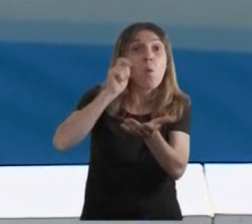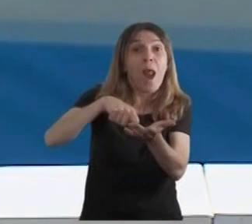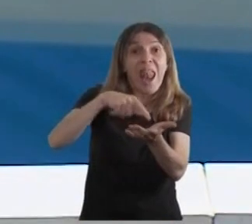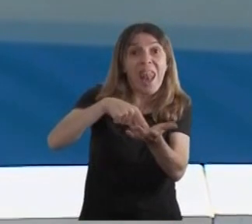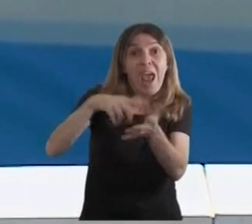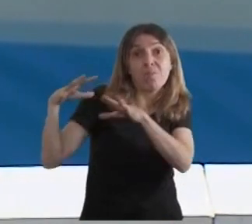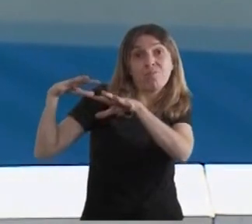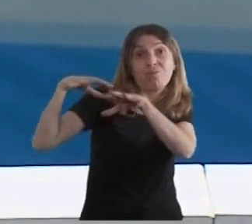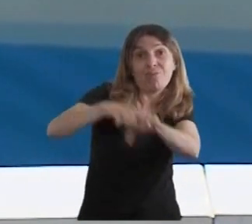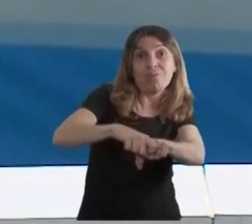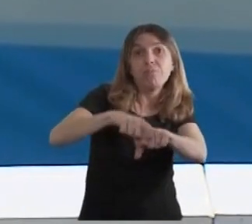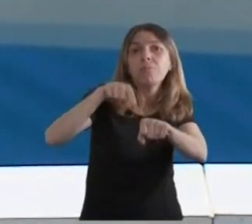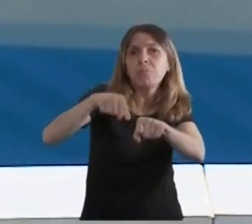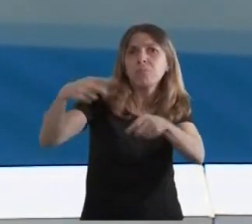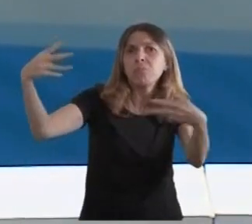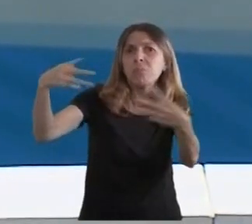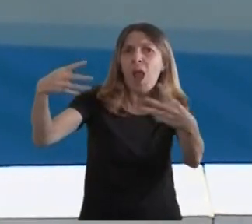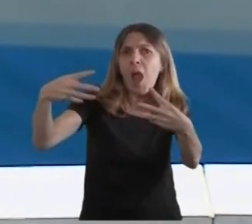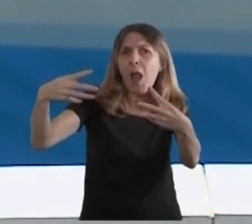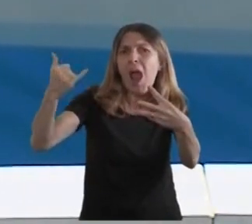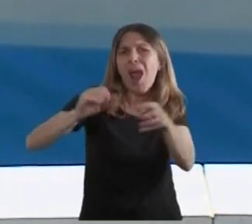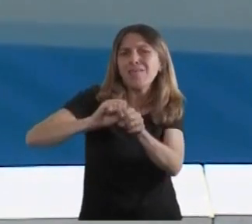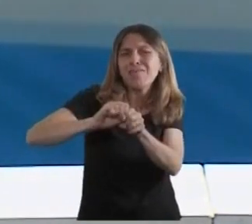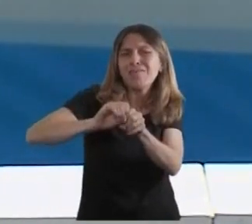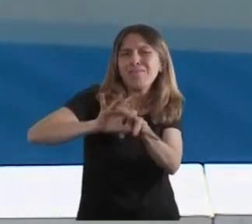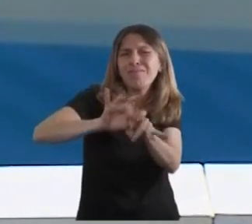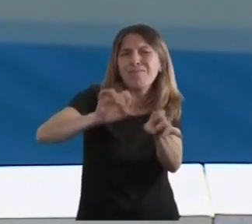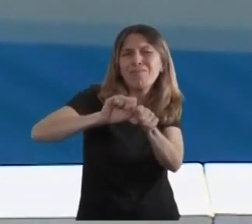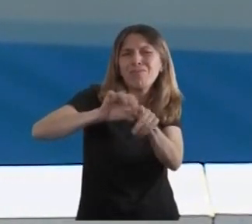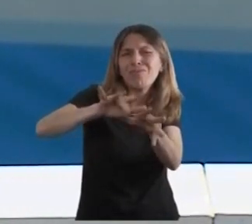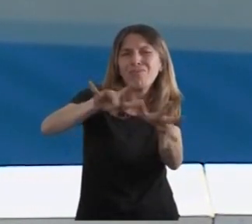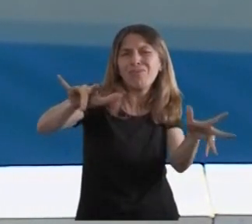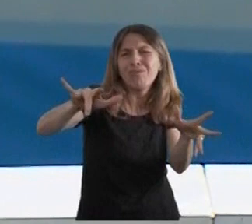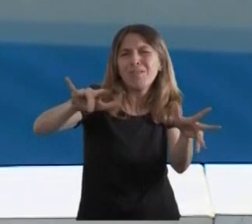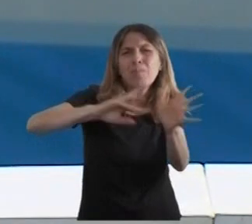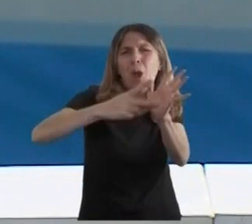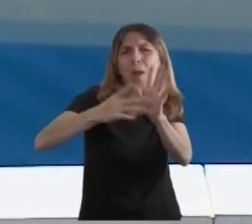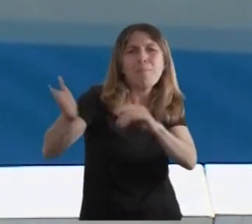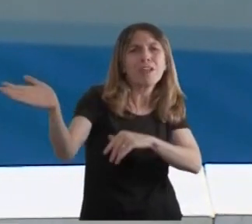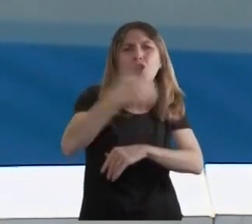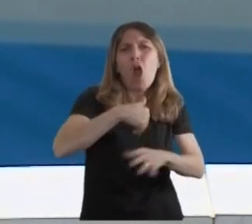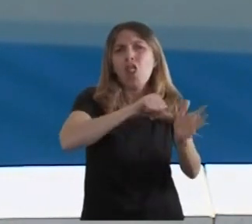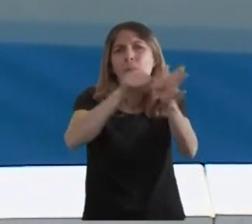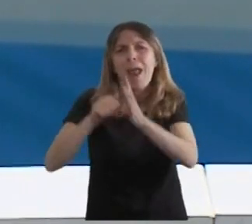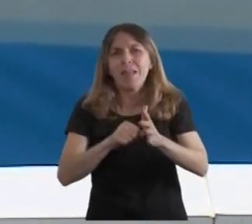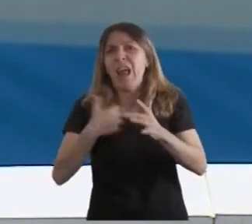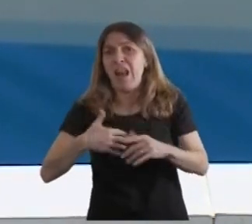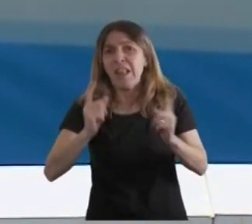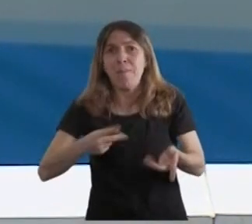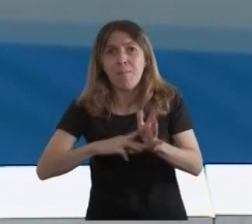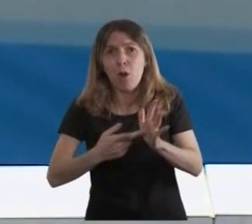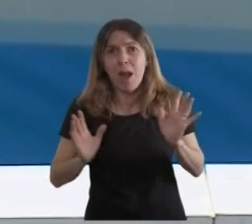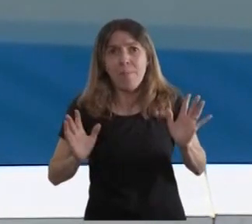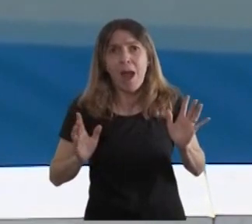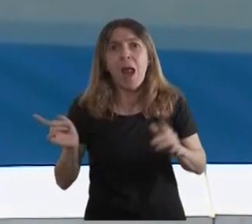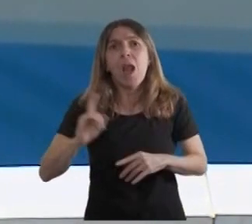esa guerra tiene repercusiones en todo el mundo y también esas repercusiones llegan a la argentina nos